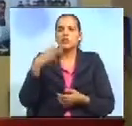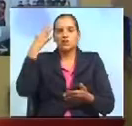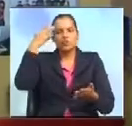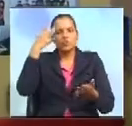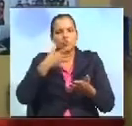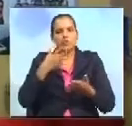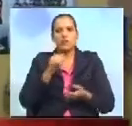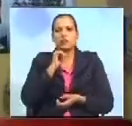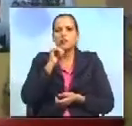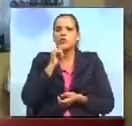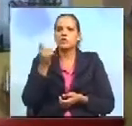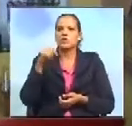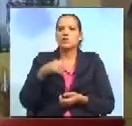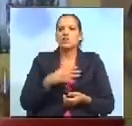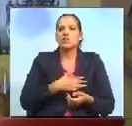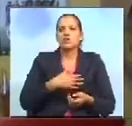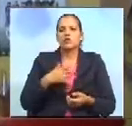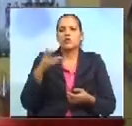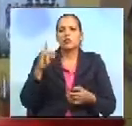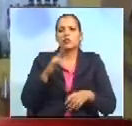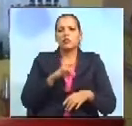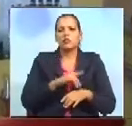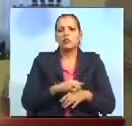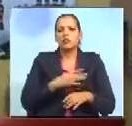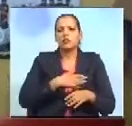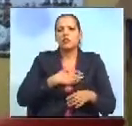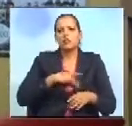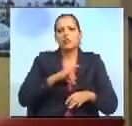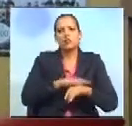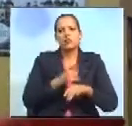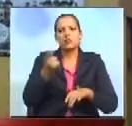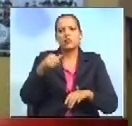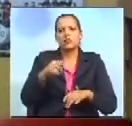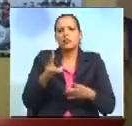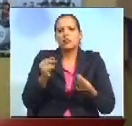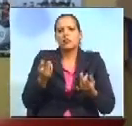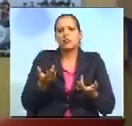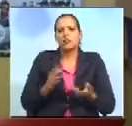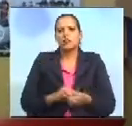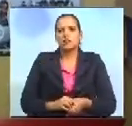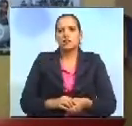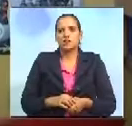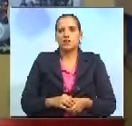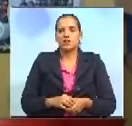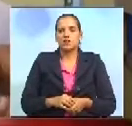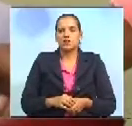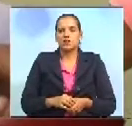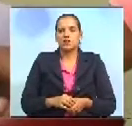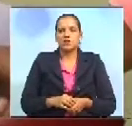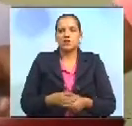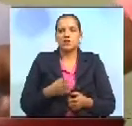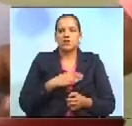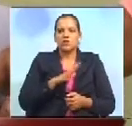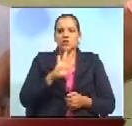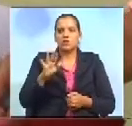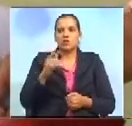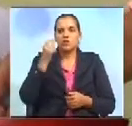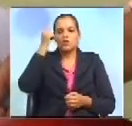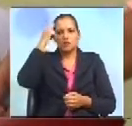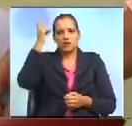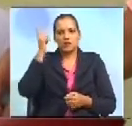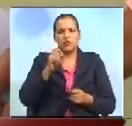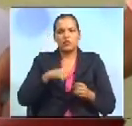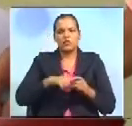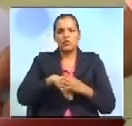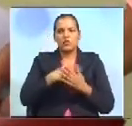Los estudiantes. Ellos mismos dicen que ahí en la escuela no hay agua, ellos quieren el baño, pero tampoco no puedo emprestar el baño porque no hay agua. ¿A usted espera que con el nuevo